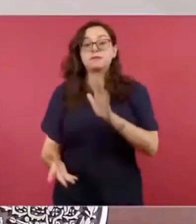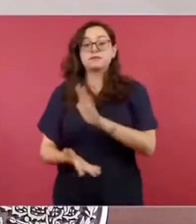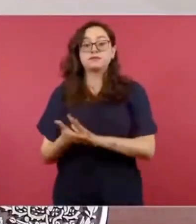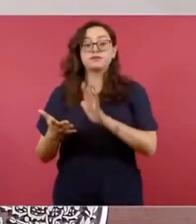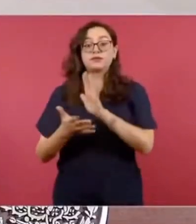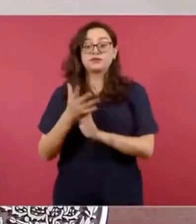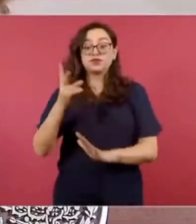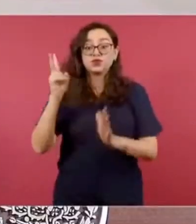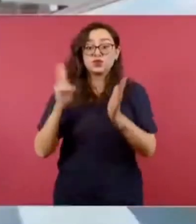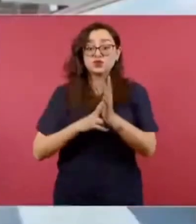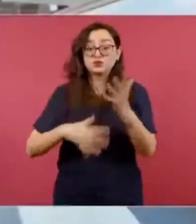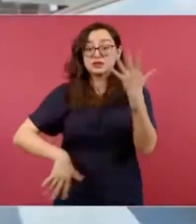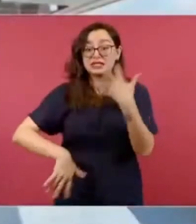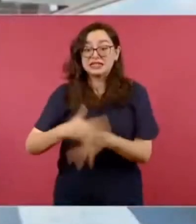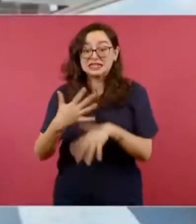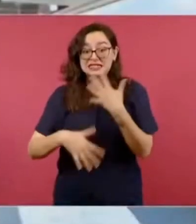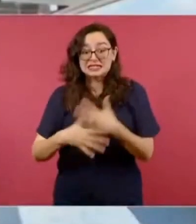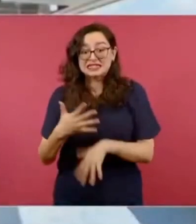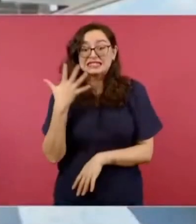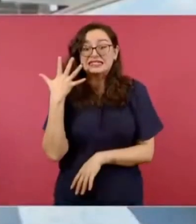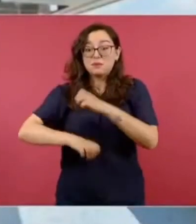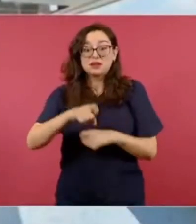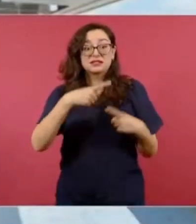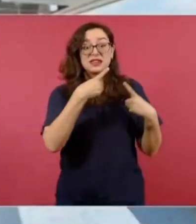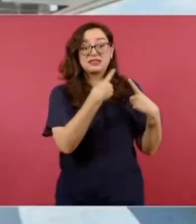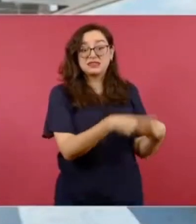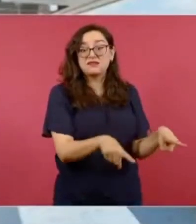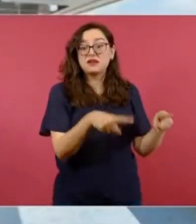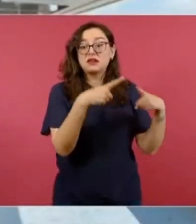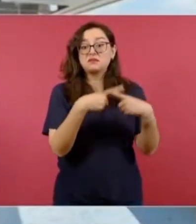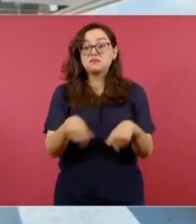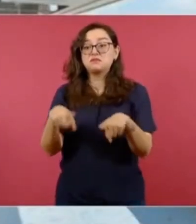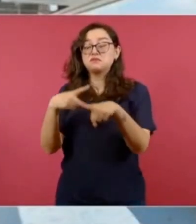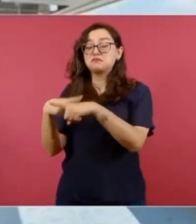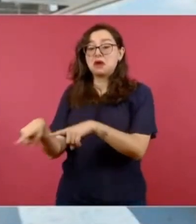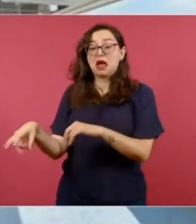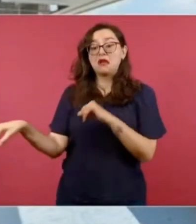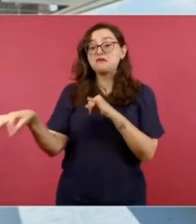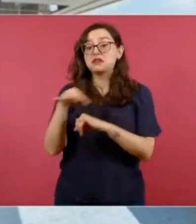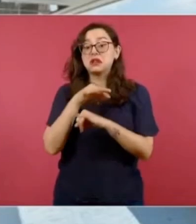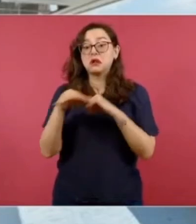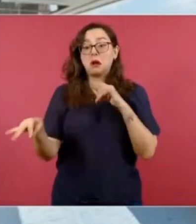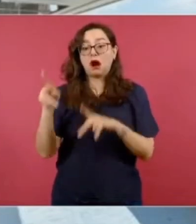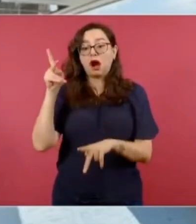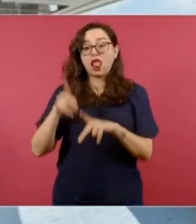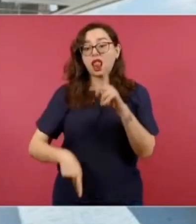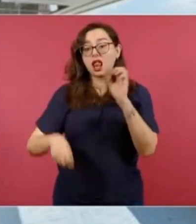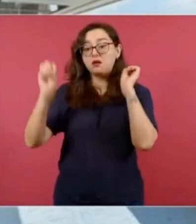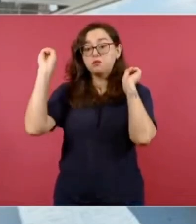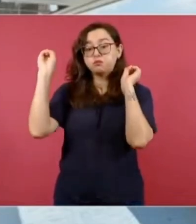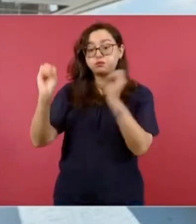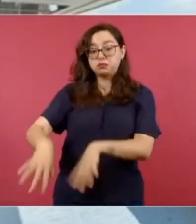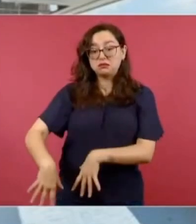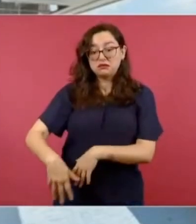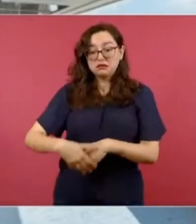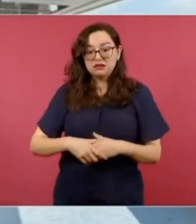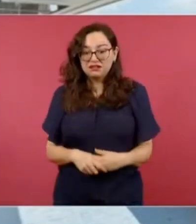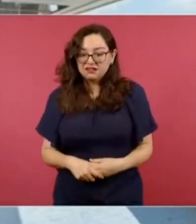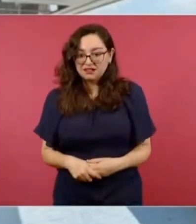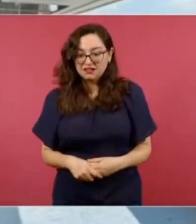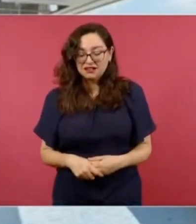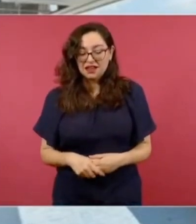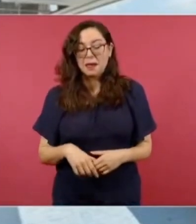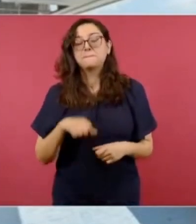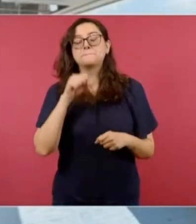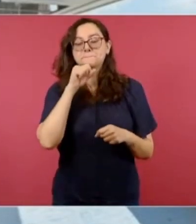5 diferentes licitaciones, 5 empresas, y al final lo dejaron abandonado. Hubo además